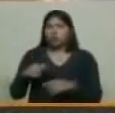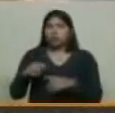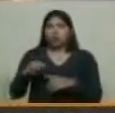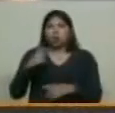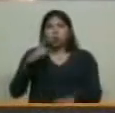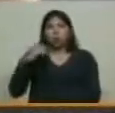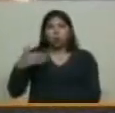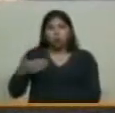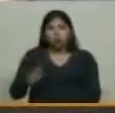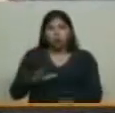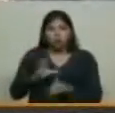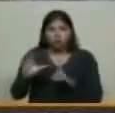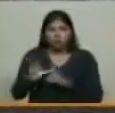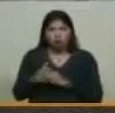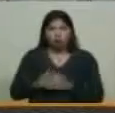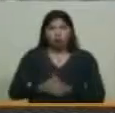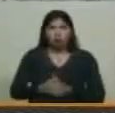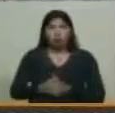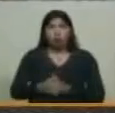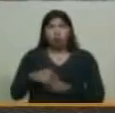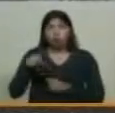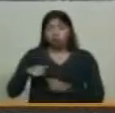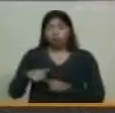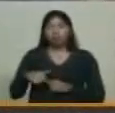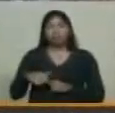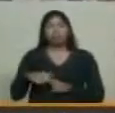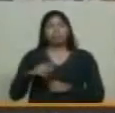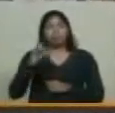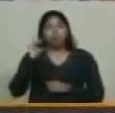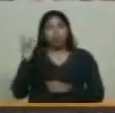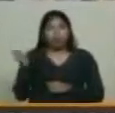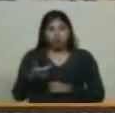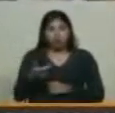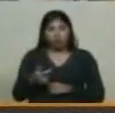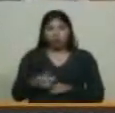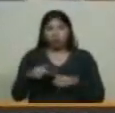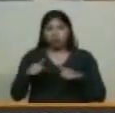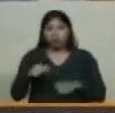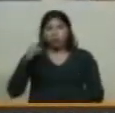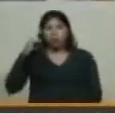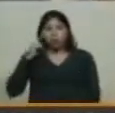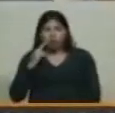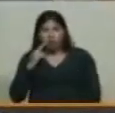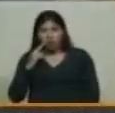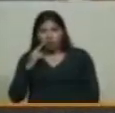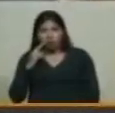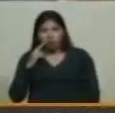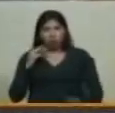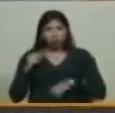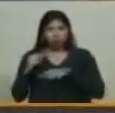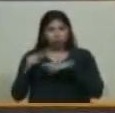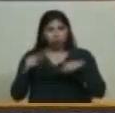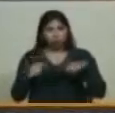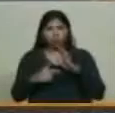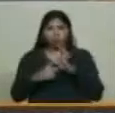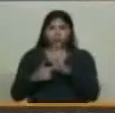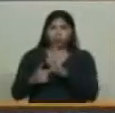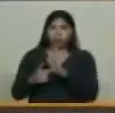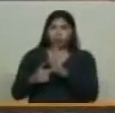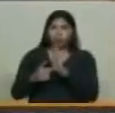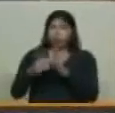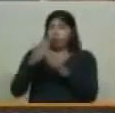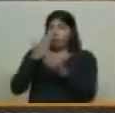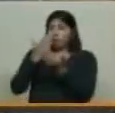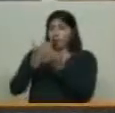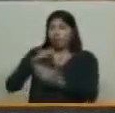Sí, estamos en Guarenas, esta ciudad hermosa donde Bolívar y nosotros en este momento le damos la cara al Ávila. Esta es una